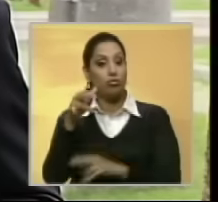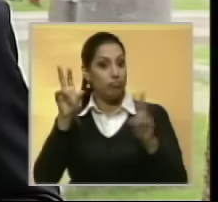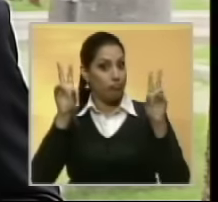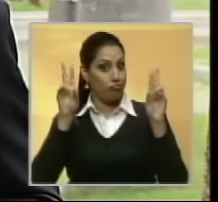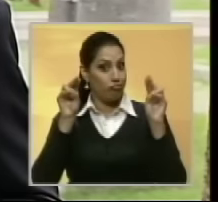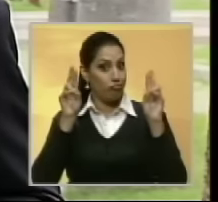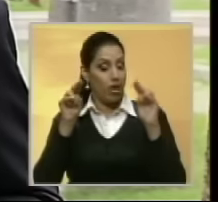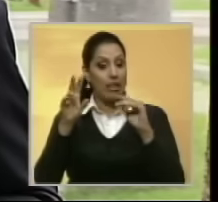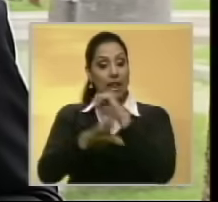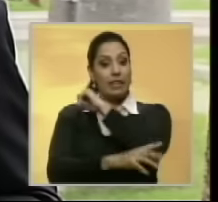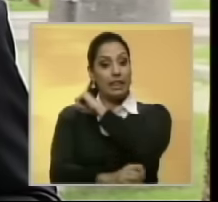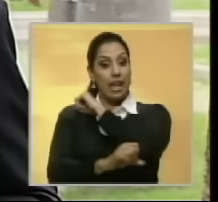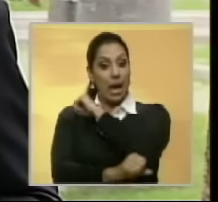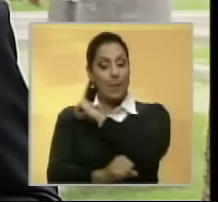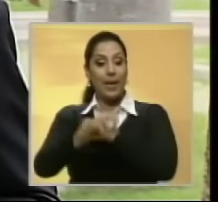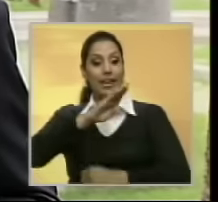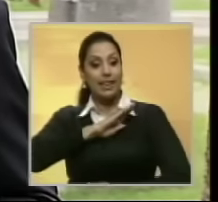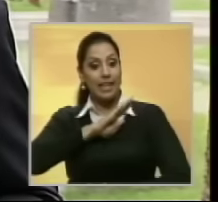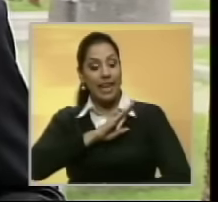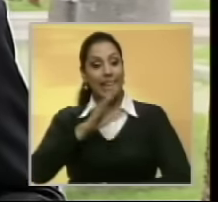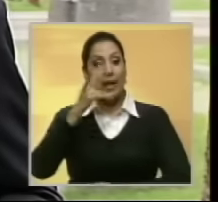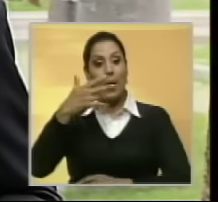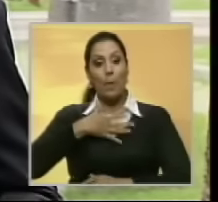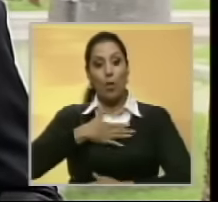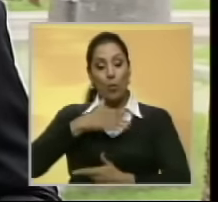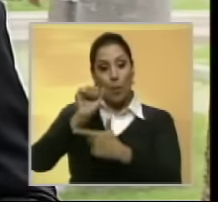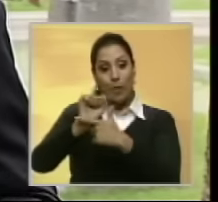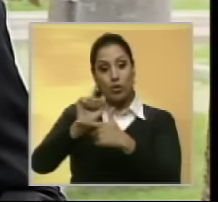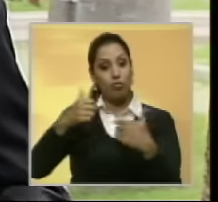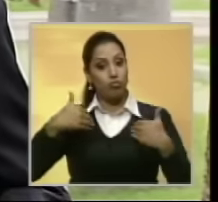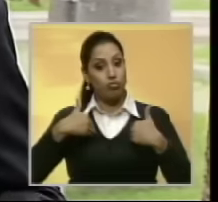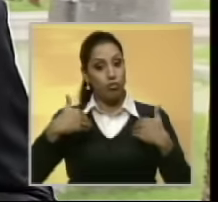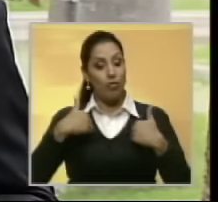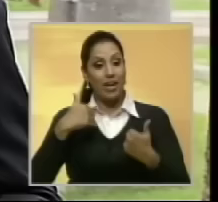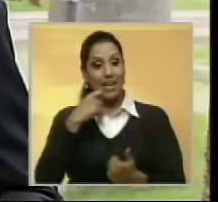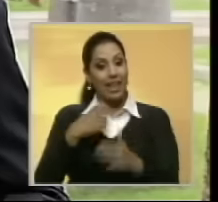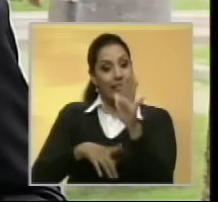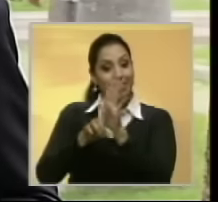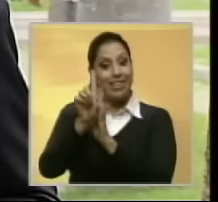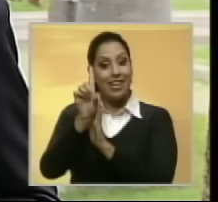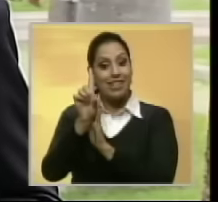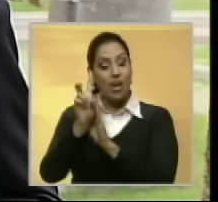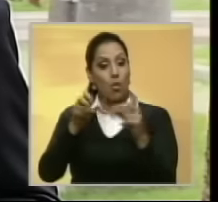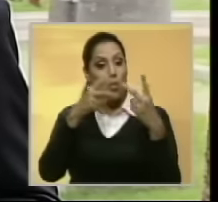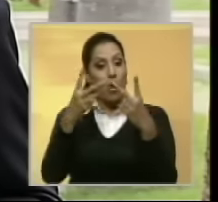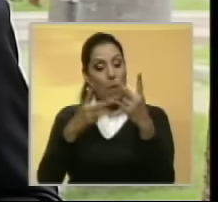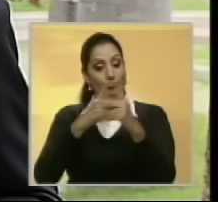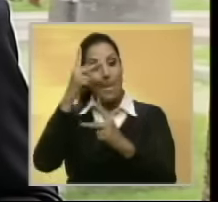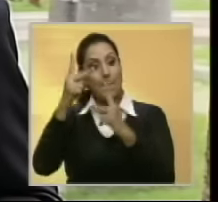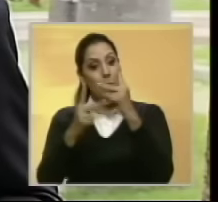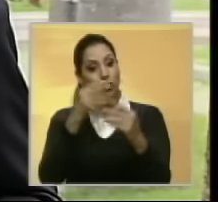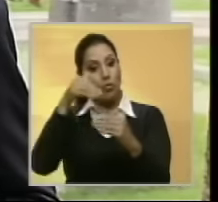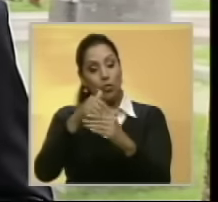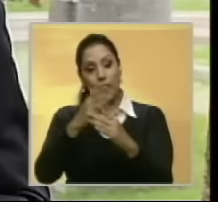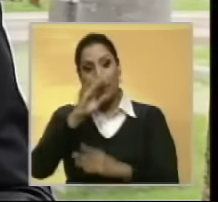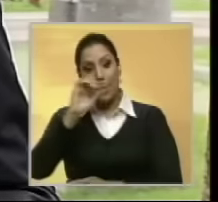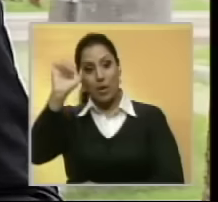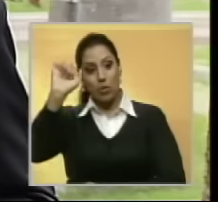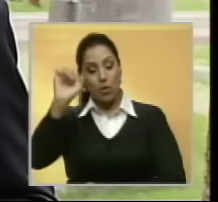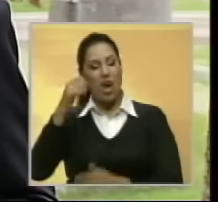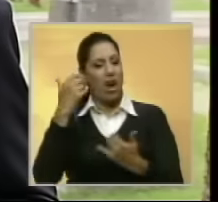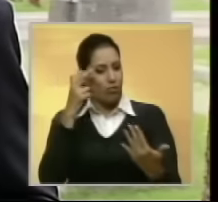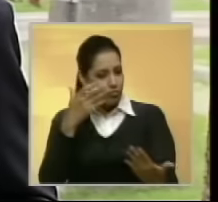supuesto fraude que ha presentado el PSUV podría afectar el desarrollo del proceso del revocatorio. Esto